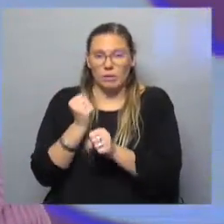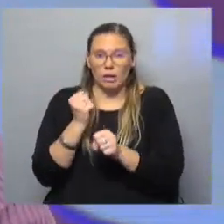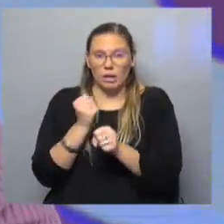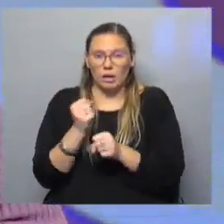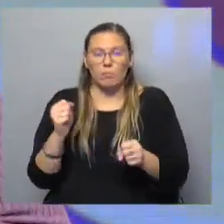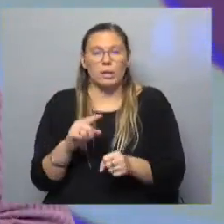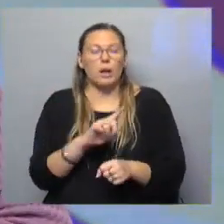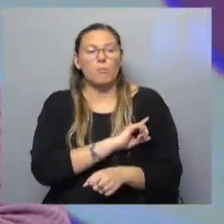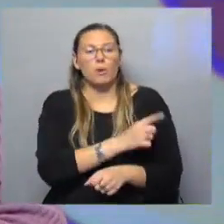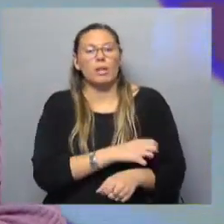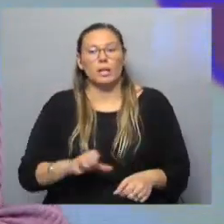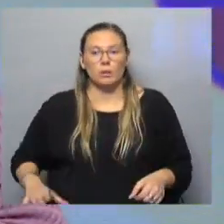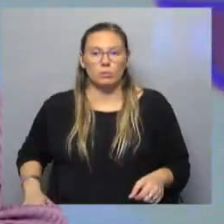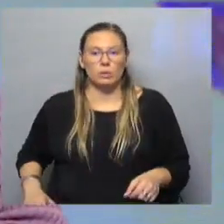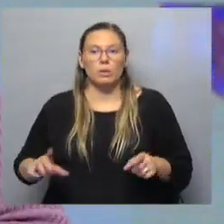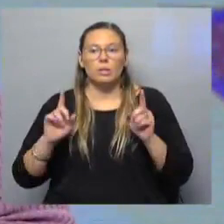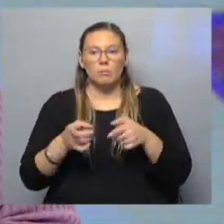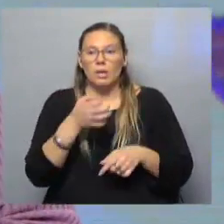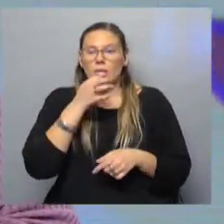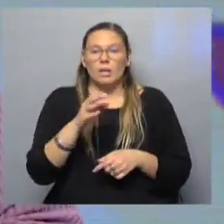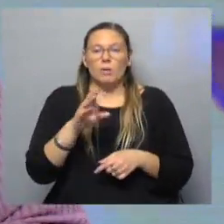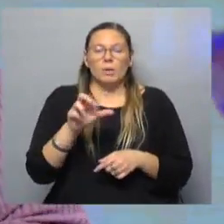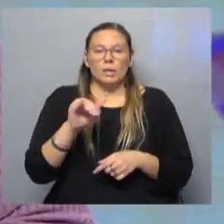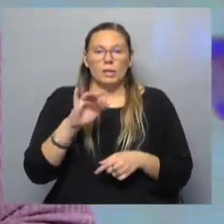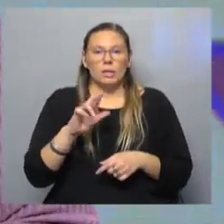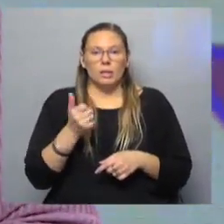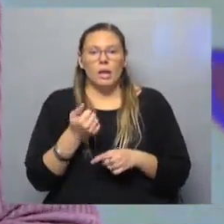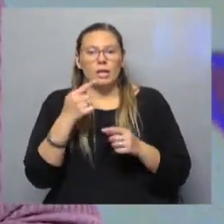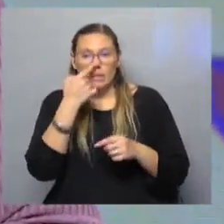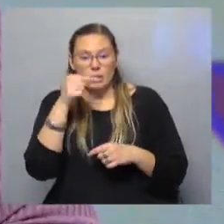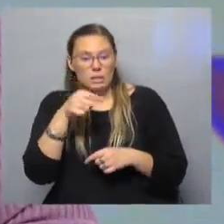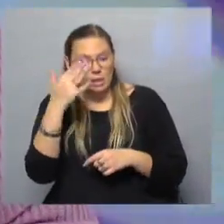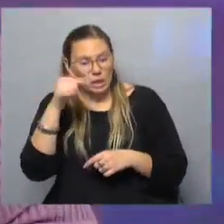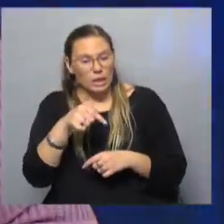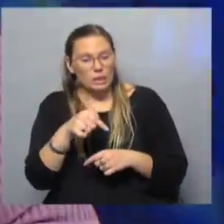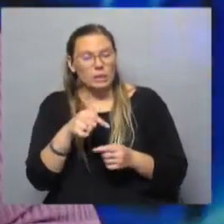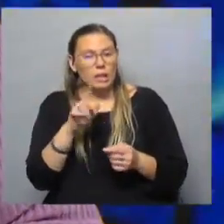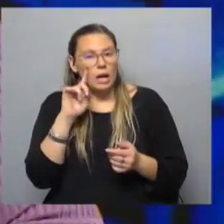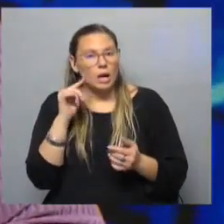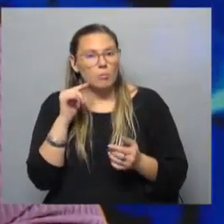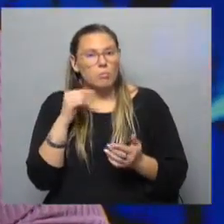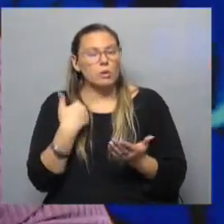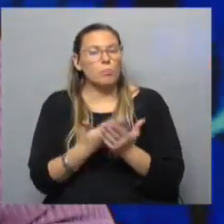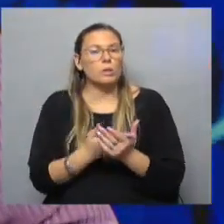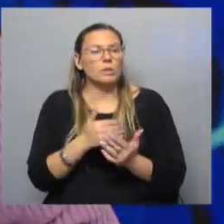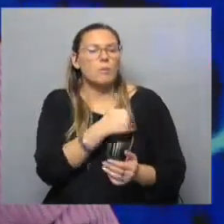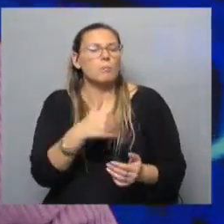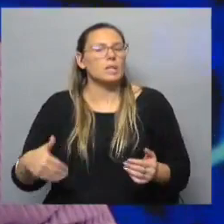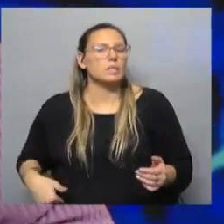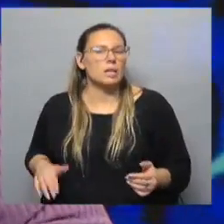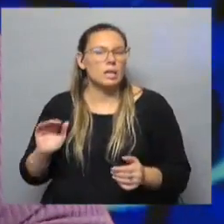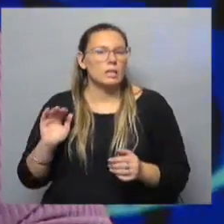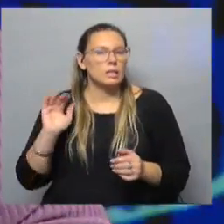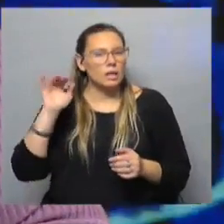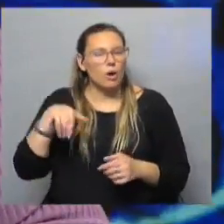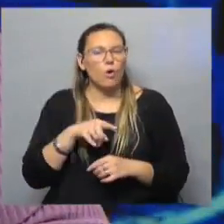Poder Ejecutivo. Y una cosa que dijo Fernando Pereira es que les interesa saber si esta propuesta es del presidente de la República o es de la coalición de